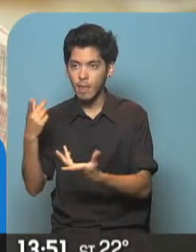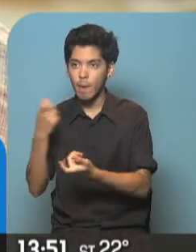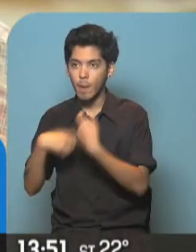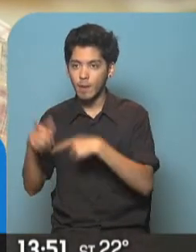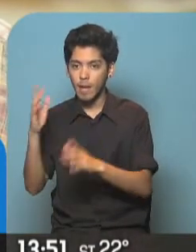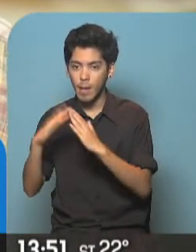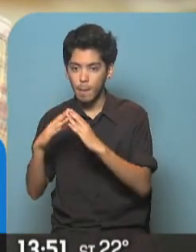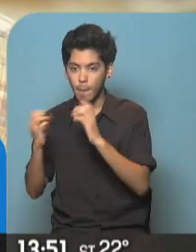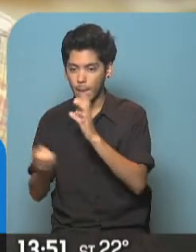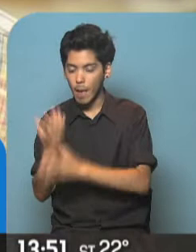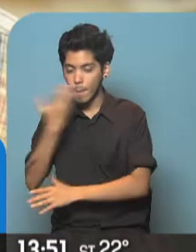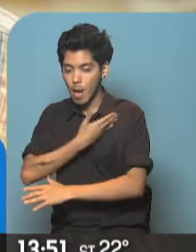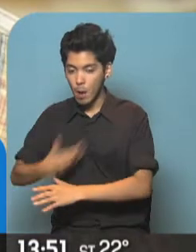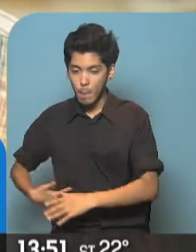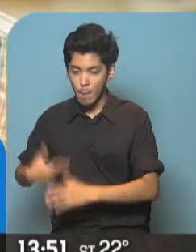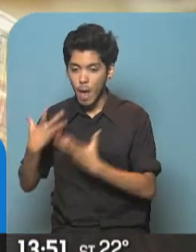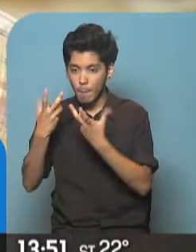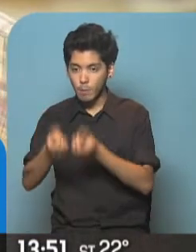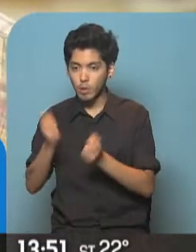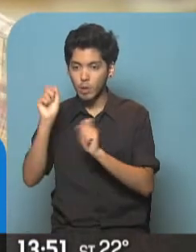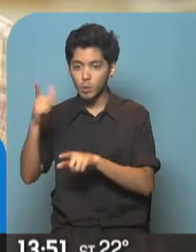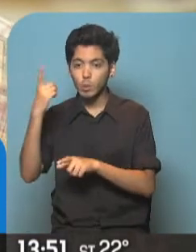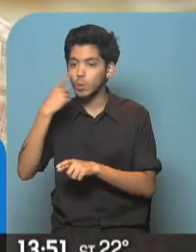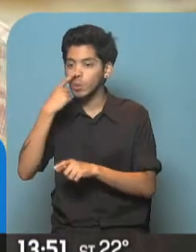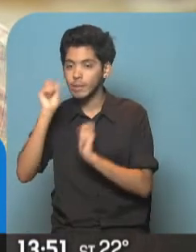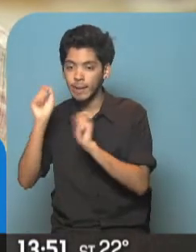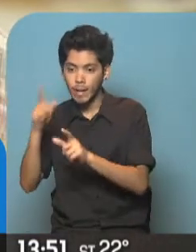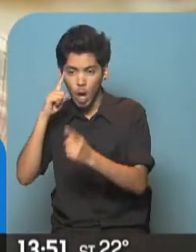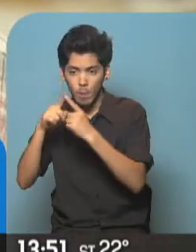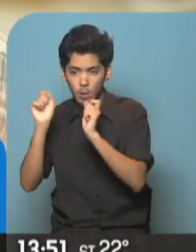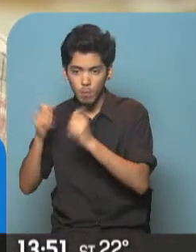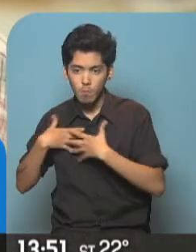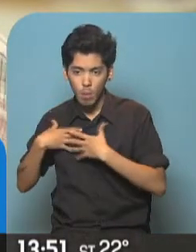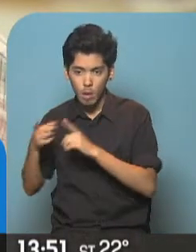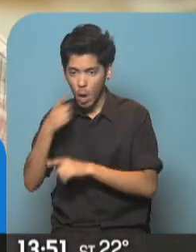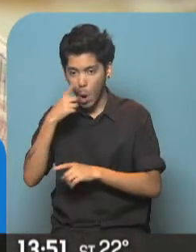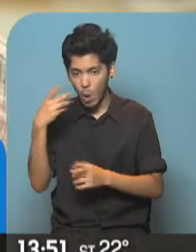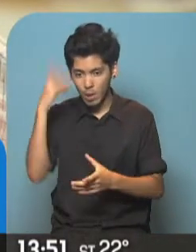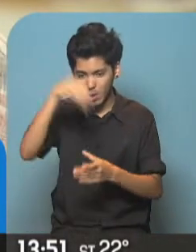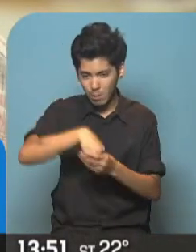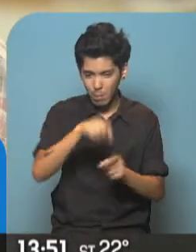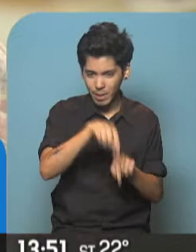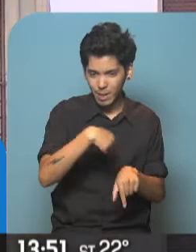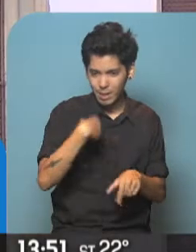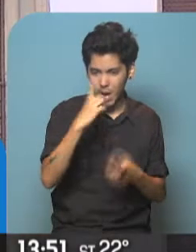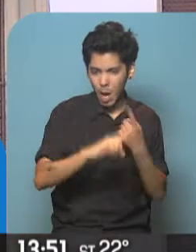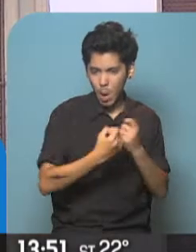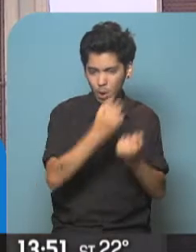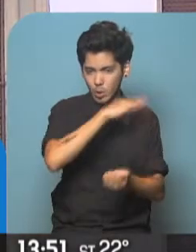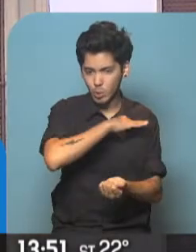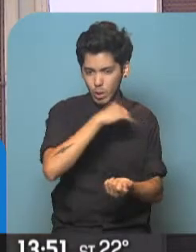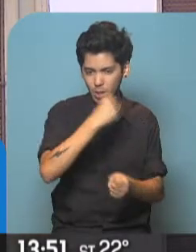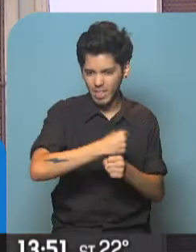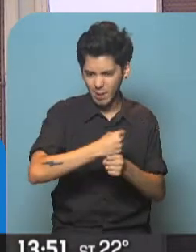el gobierno para favorecer sus intereses en este último convenio colectivo de trabajo. Convenio colectivo de